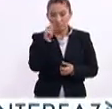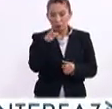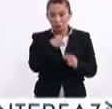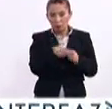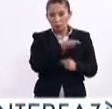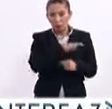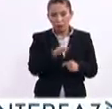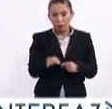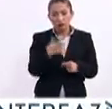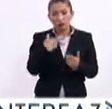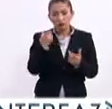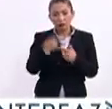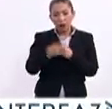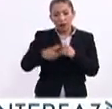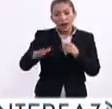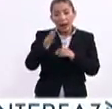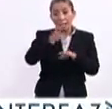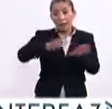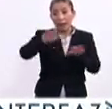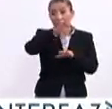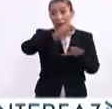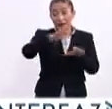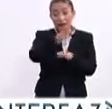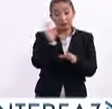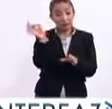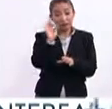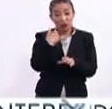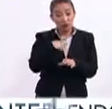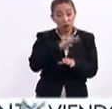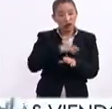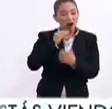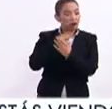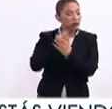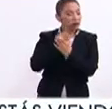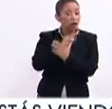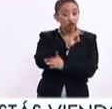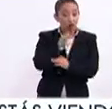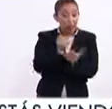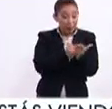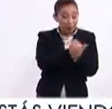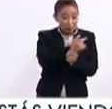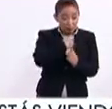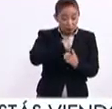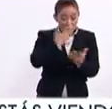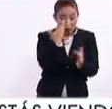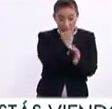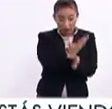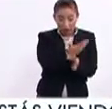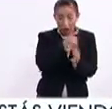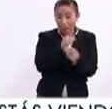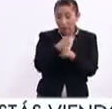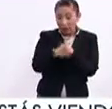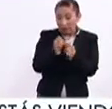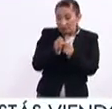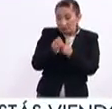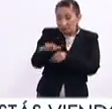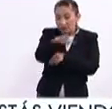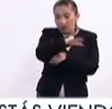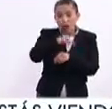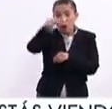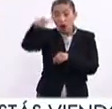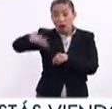sentido puede afectar al medio ambiente. Entonces, si no consideramos que todas las decisiones que se tomen afectan a las